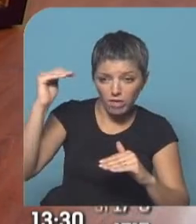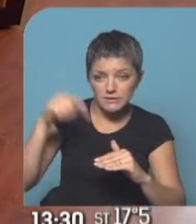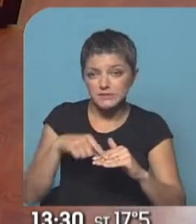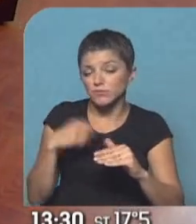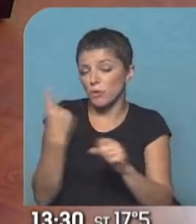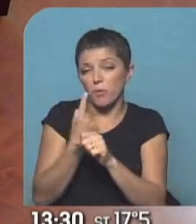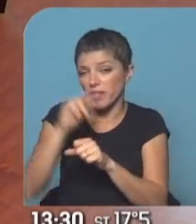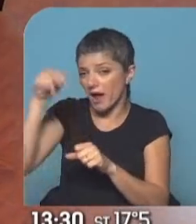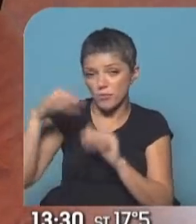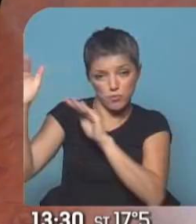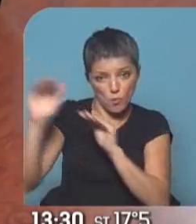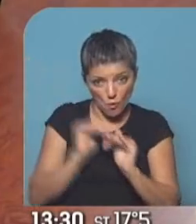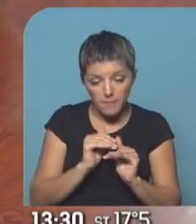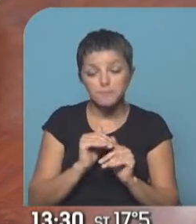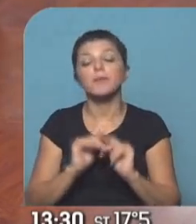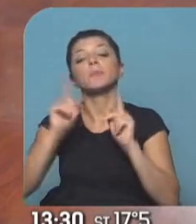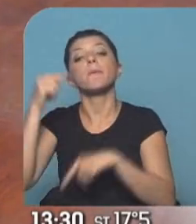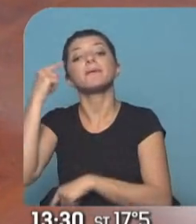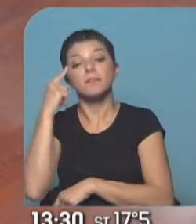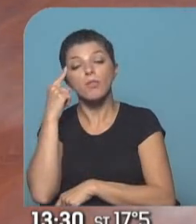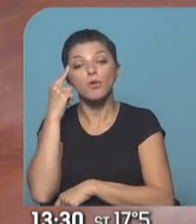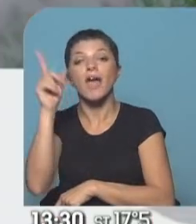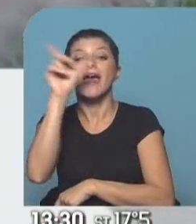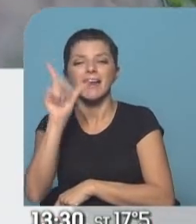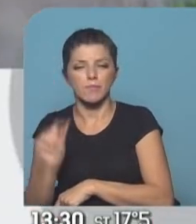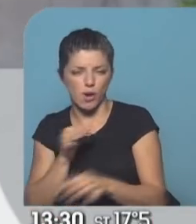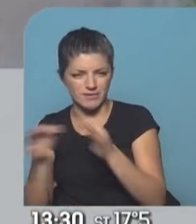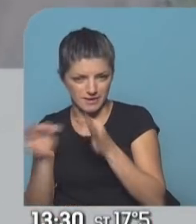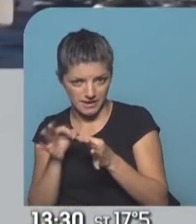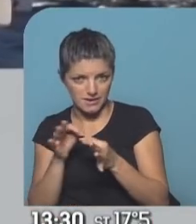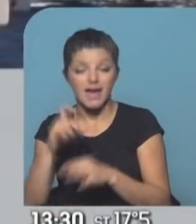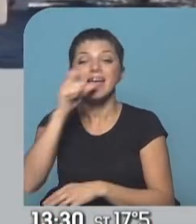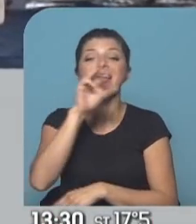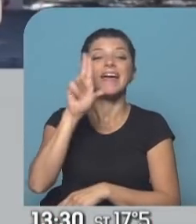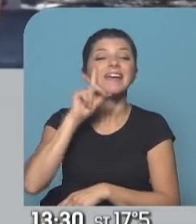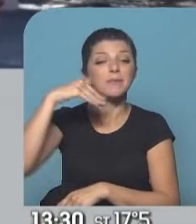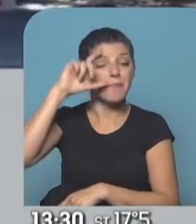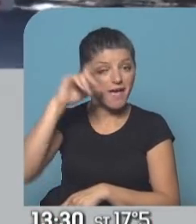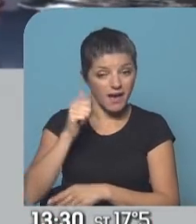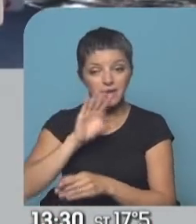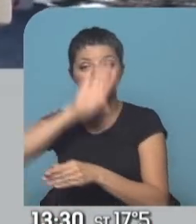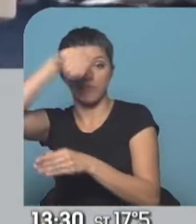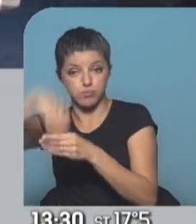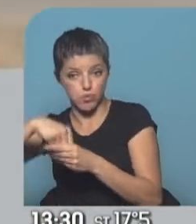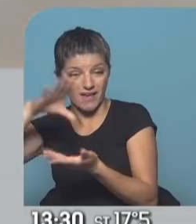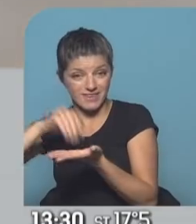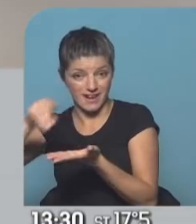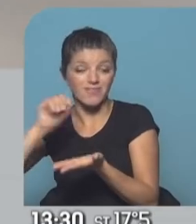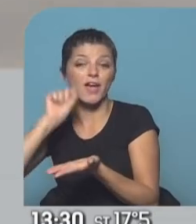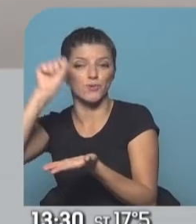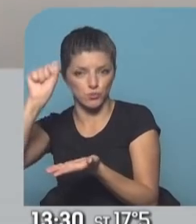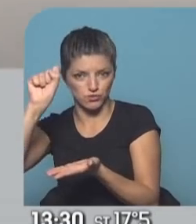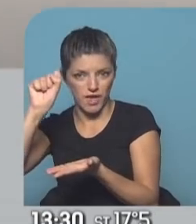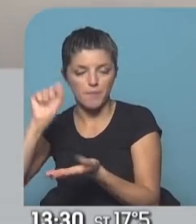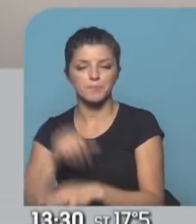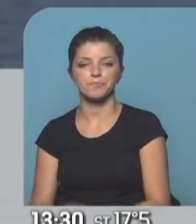única. Y desde el punto de vista geopolítico, la incorporación de Crimea, el conflicto todavía abierto en Ucrania con las dos regiones prorrusas, digamos, que están en una